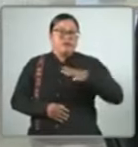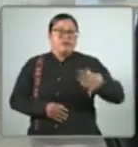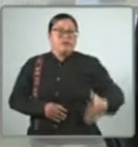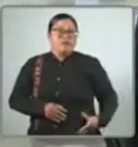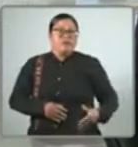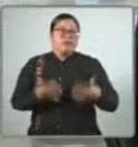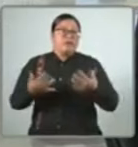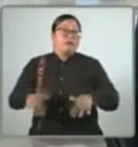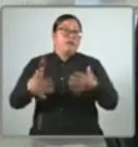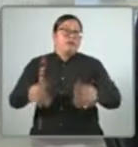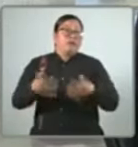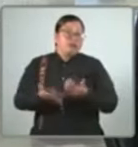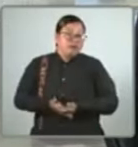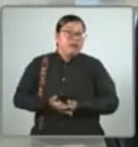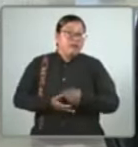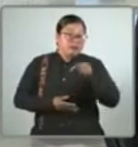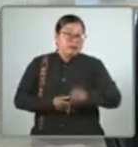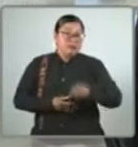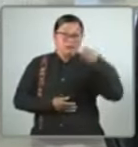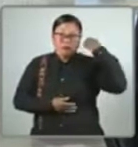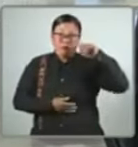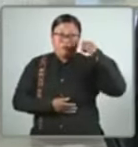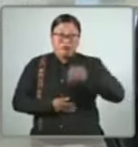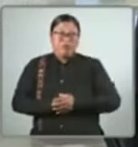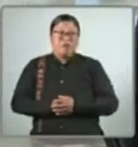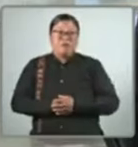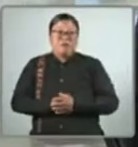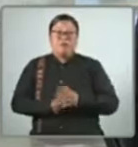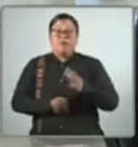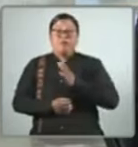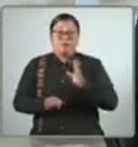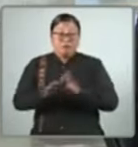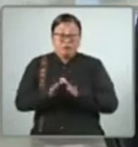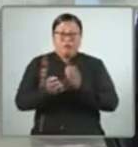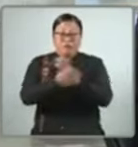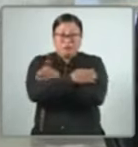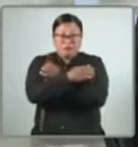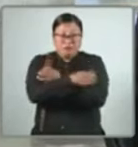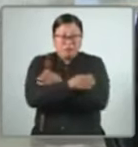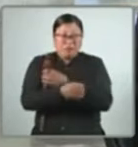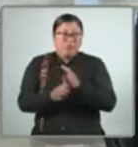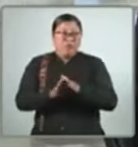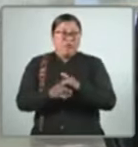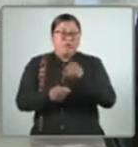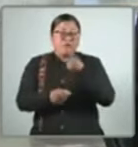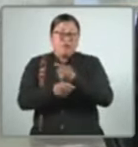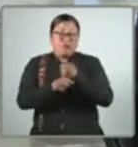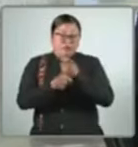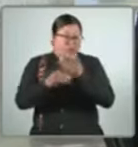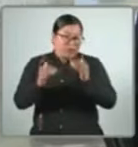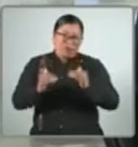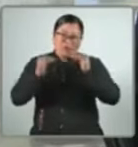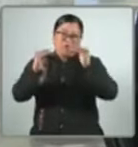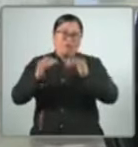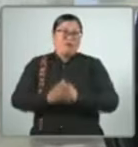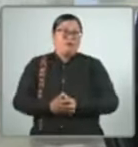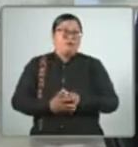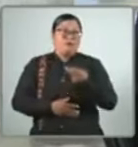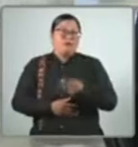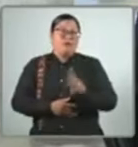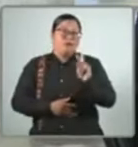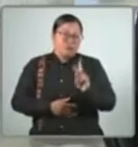caray, Oaxaca está dentro del terreno de la educación a nivel primer mundo.